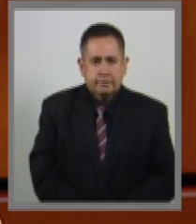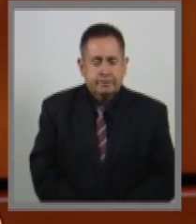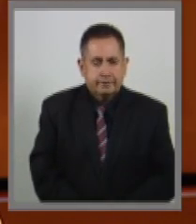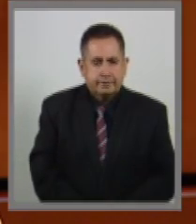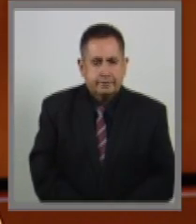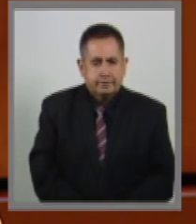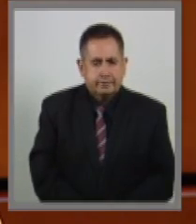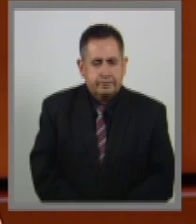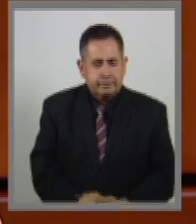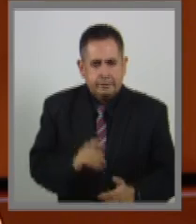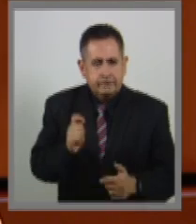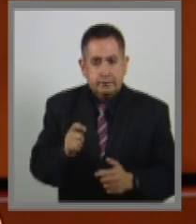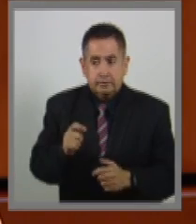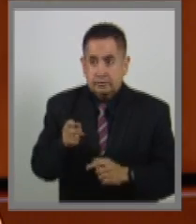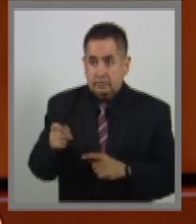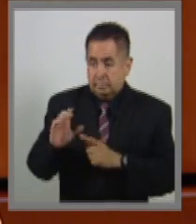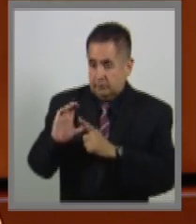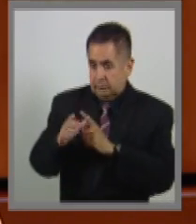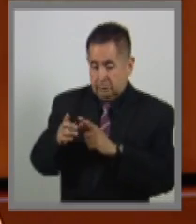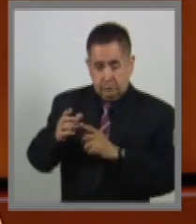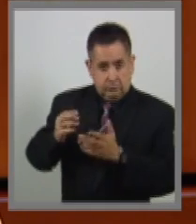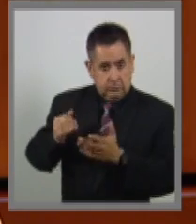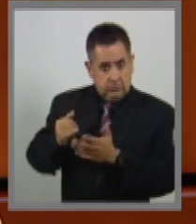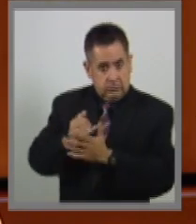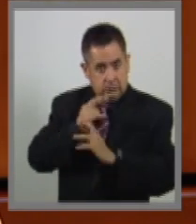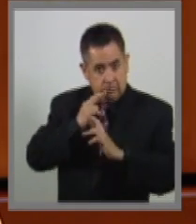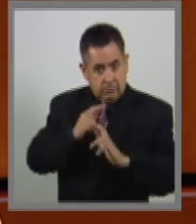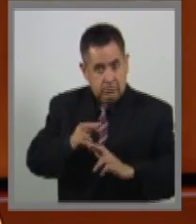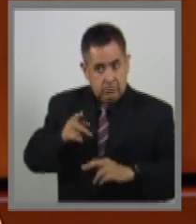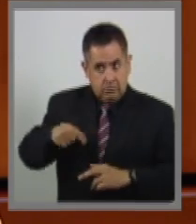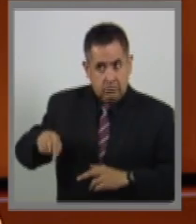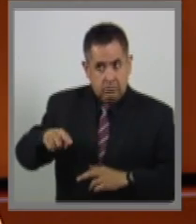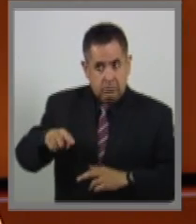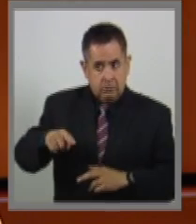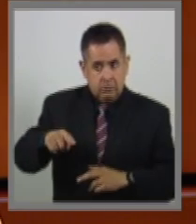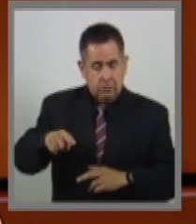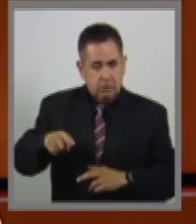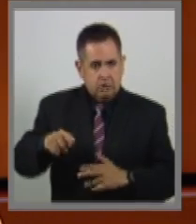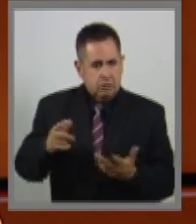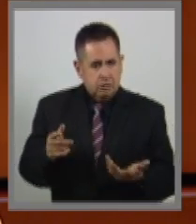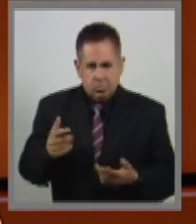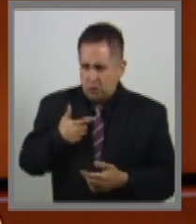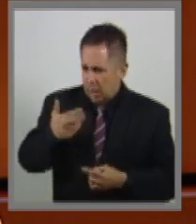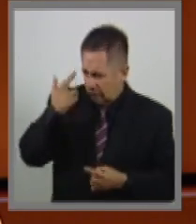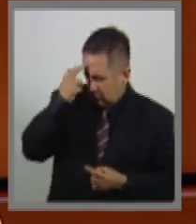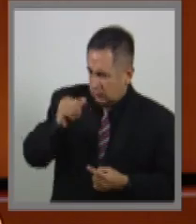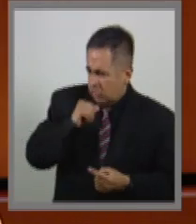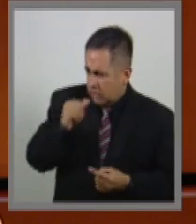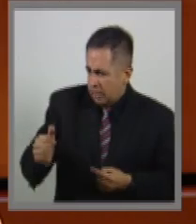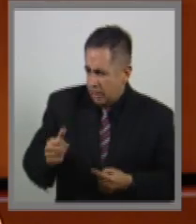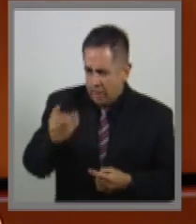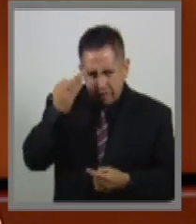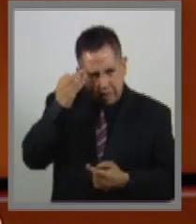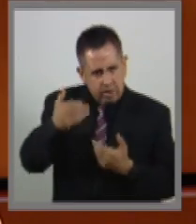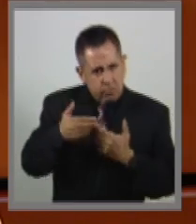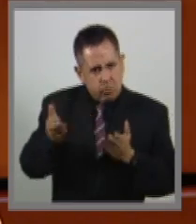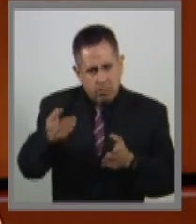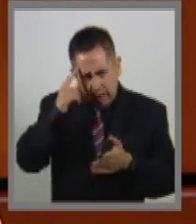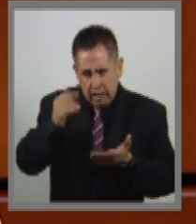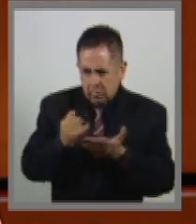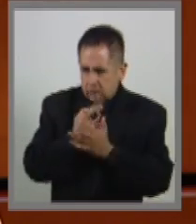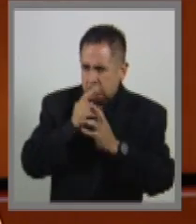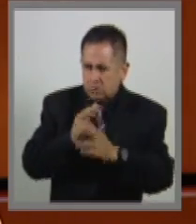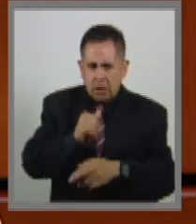Cuando la comisión de dictamen no funda ni motiva la ampliación del plazo para